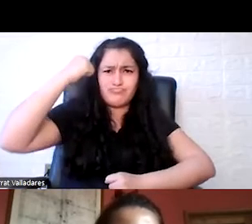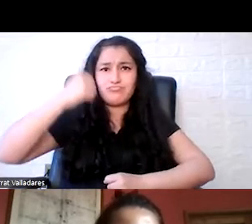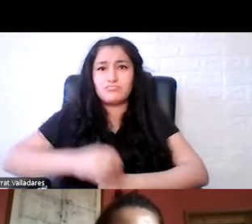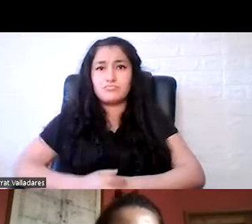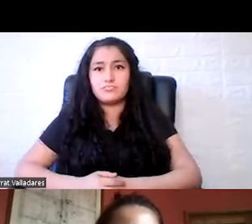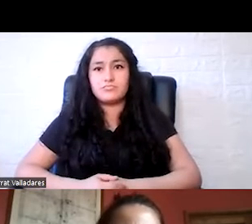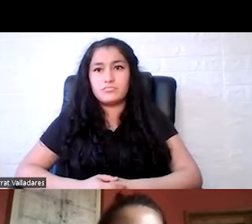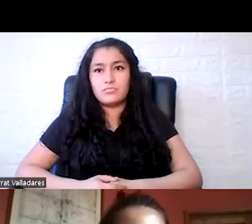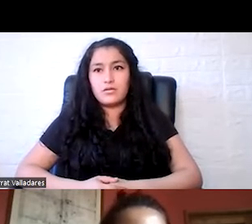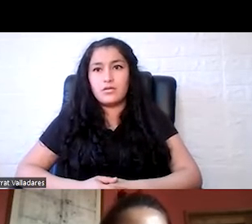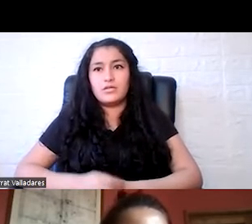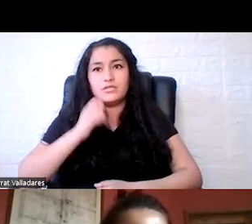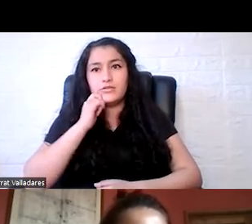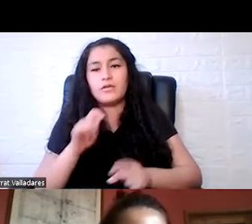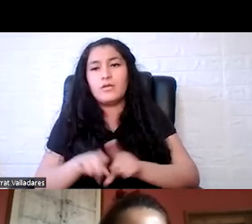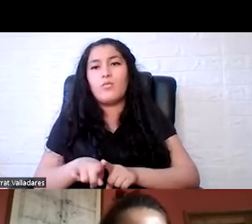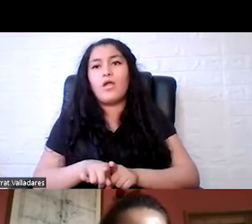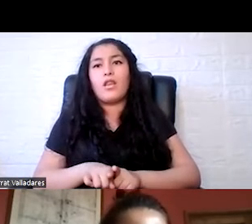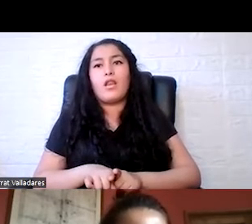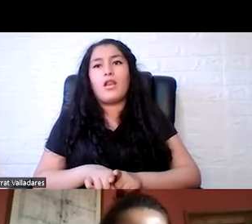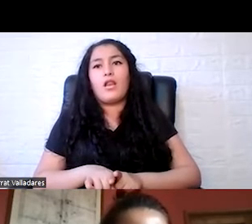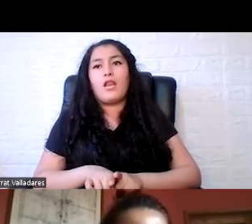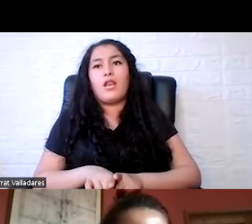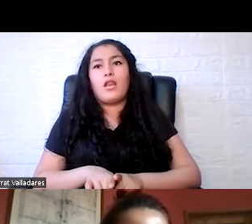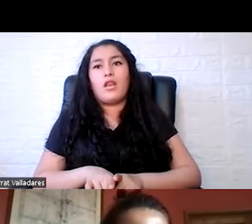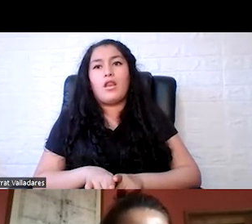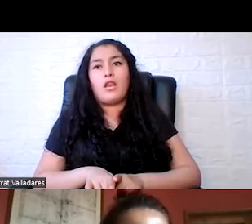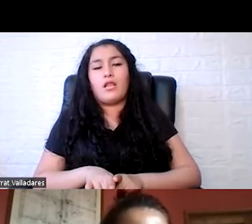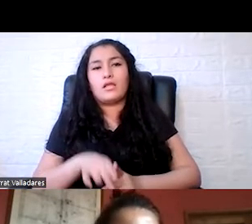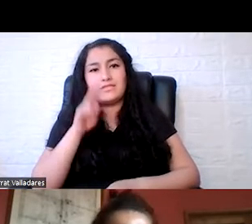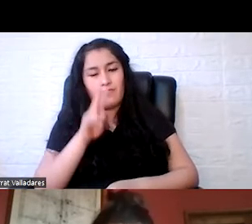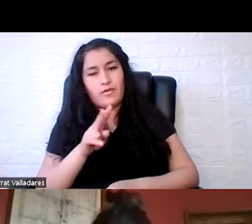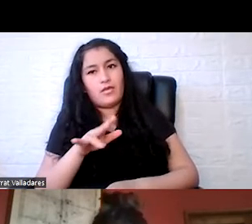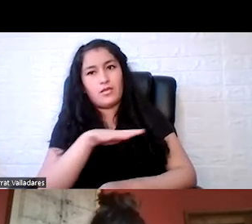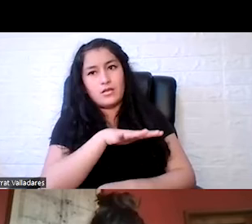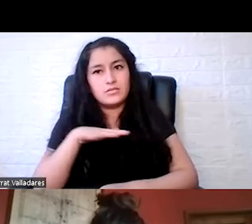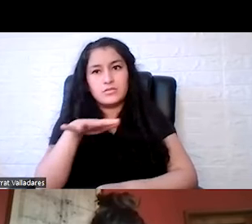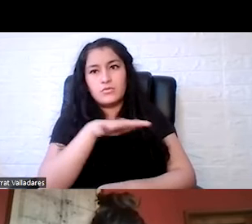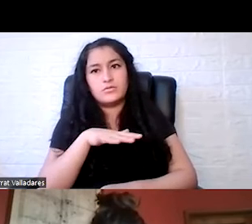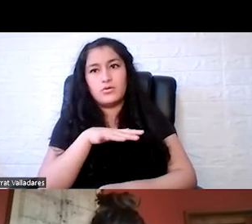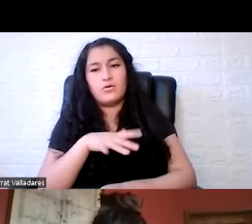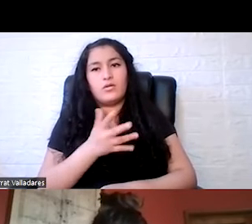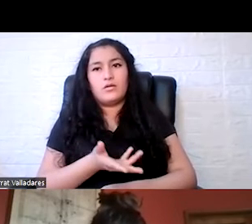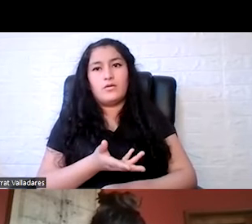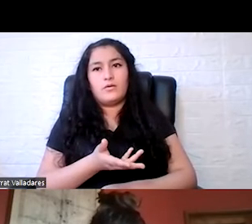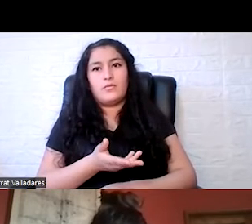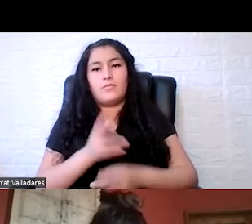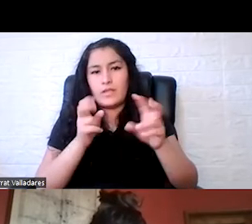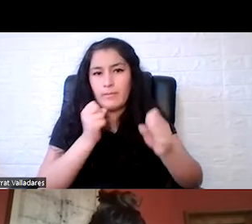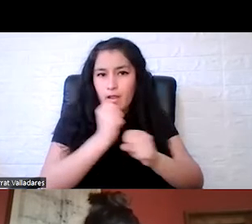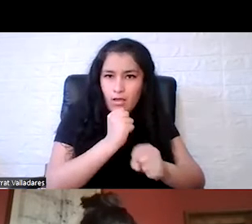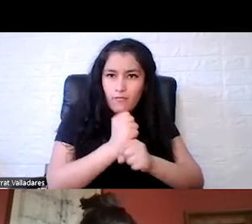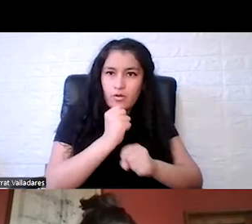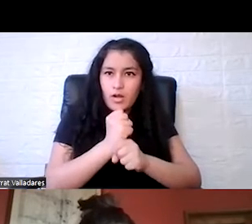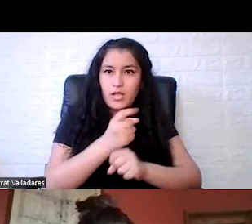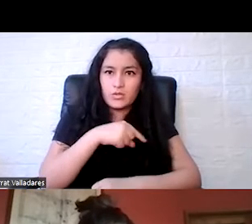Sí, estas visiones que se ven en los medios, entonces las, los anclajes, ¿no?, laborales que